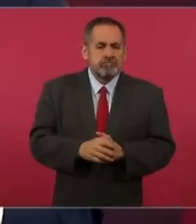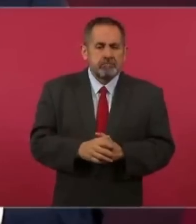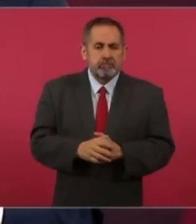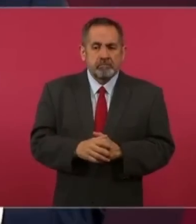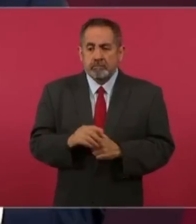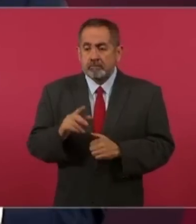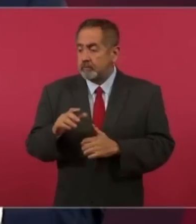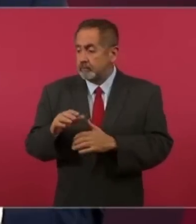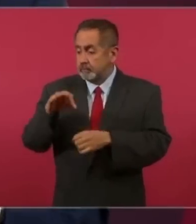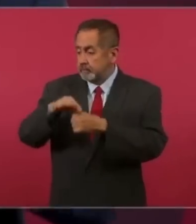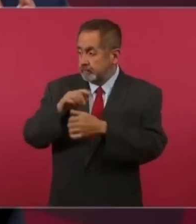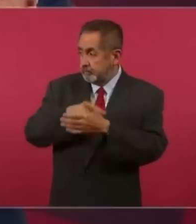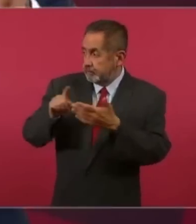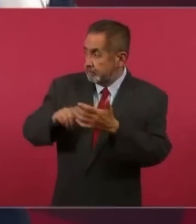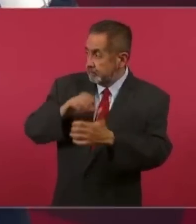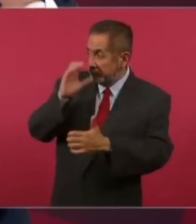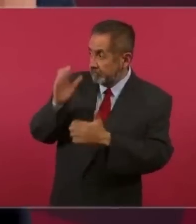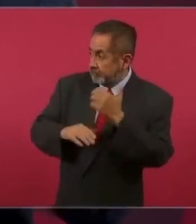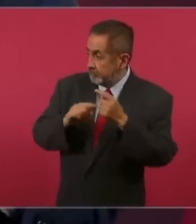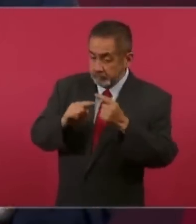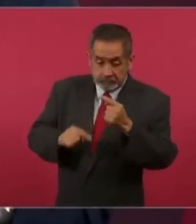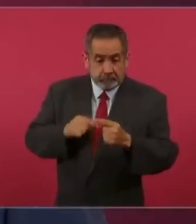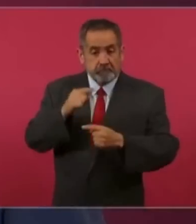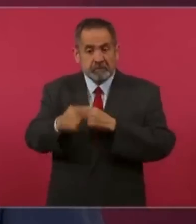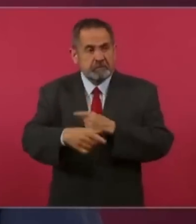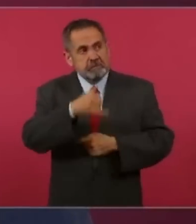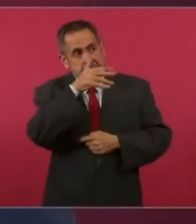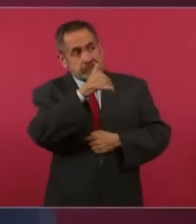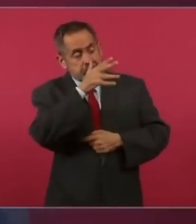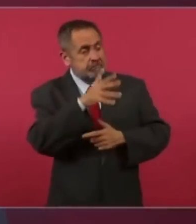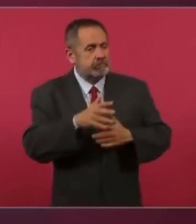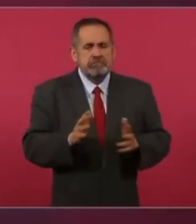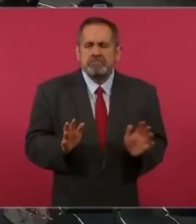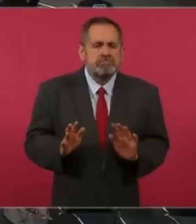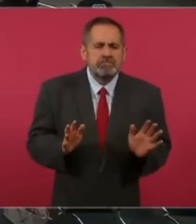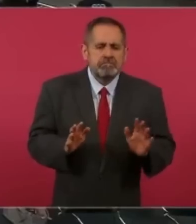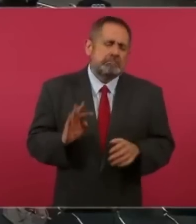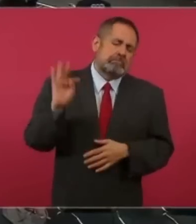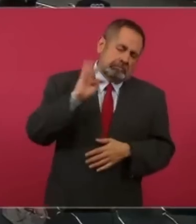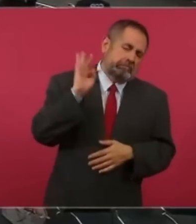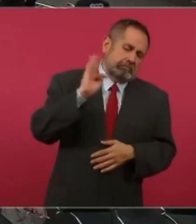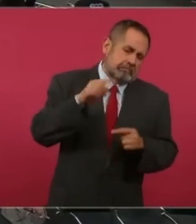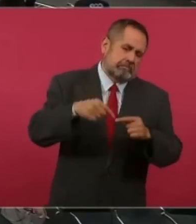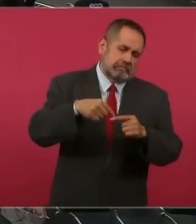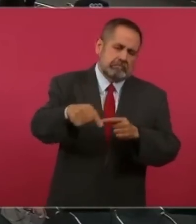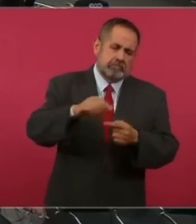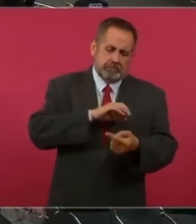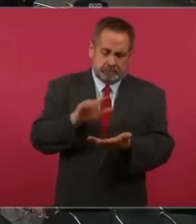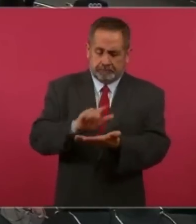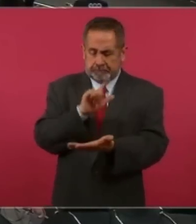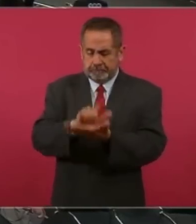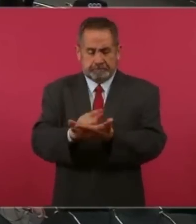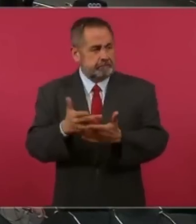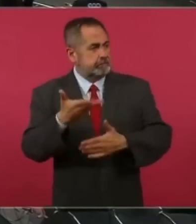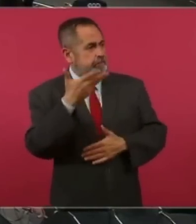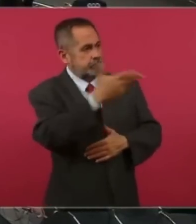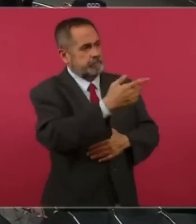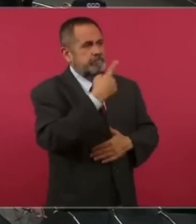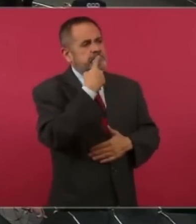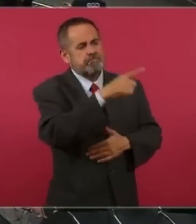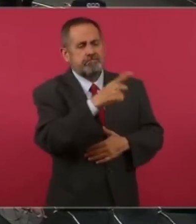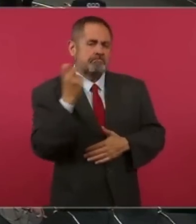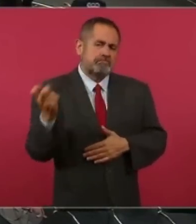postelectorales, aunque todavía pueden presentarse legalmente, ¿no?,